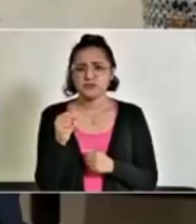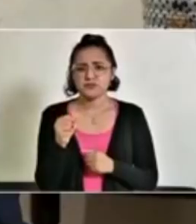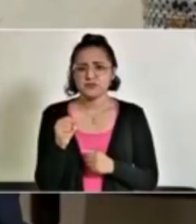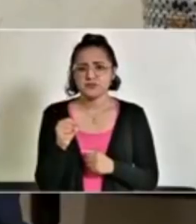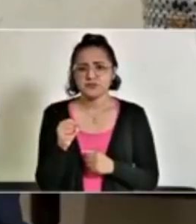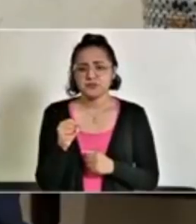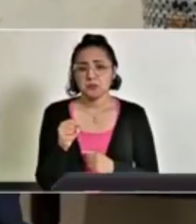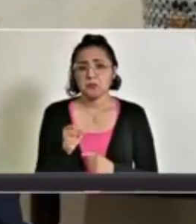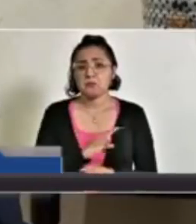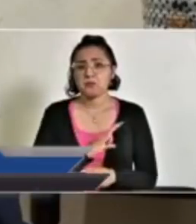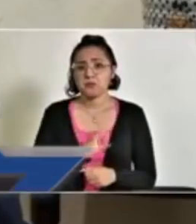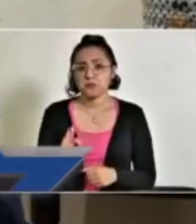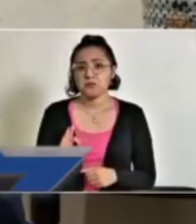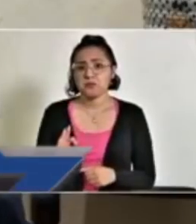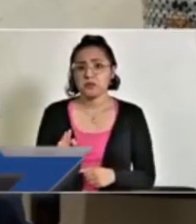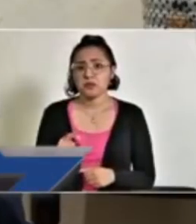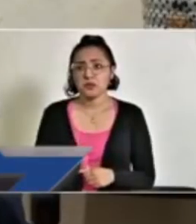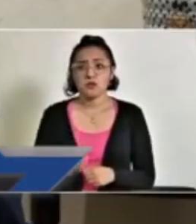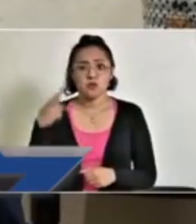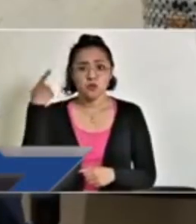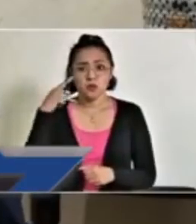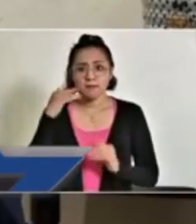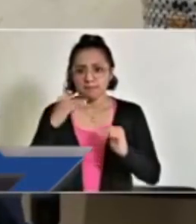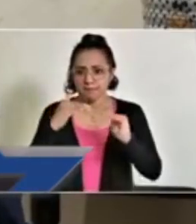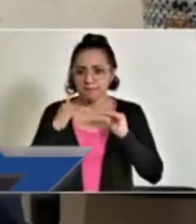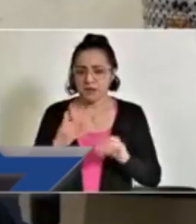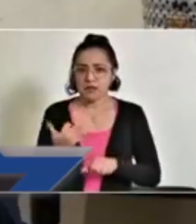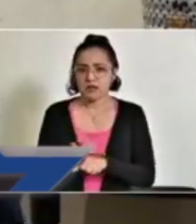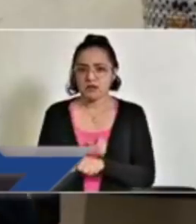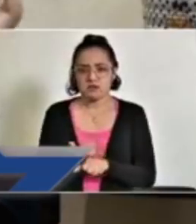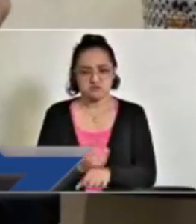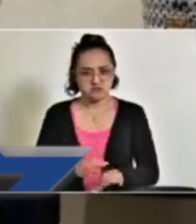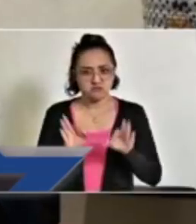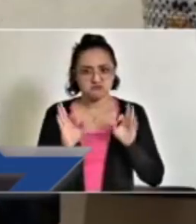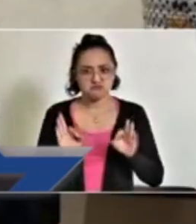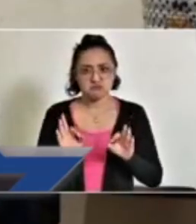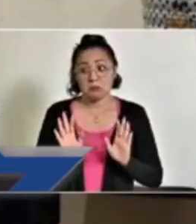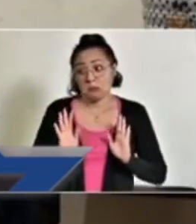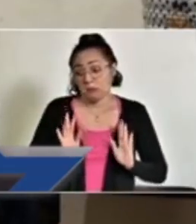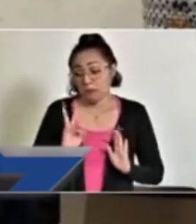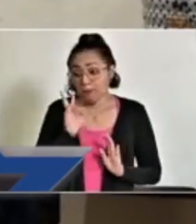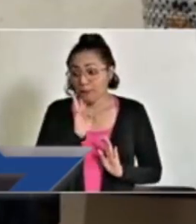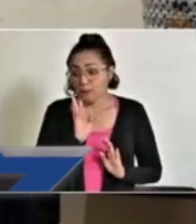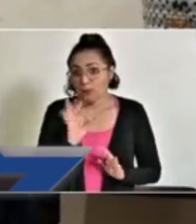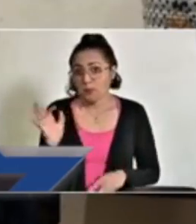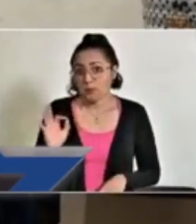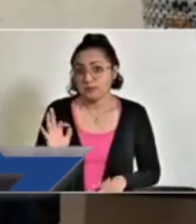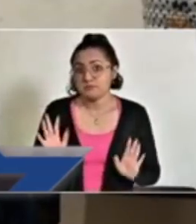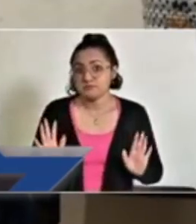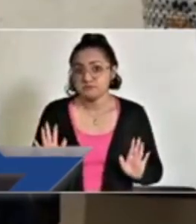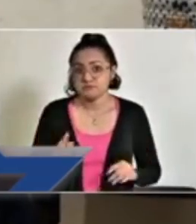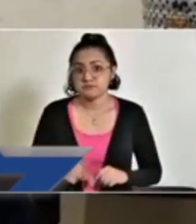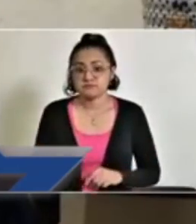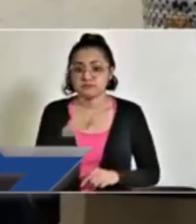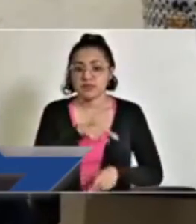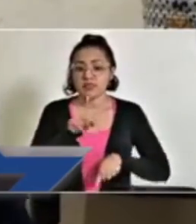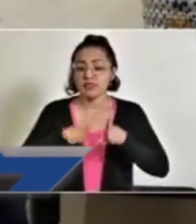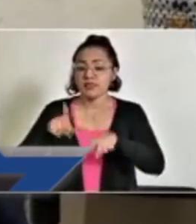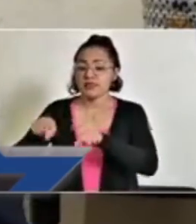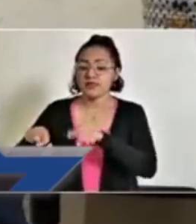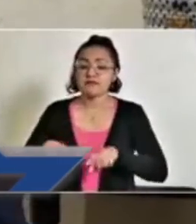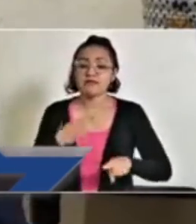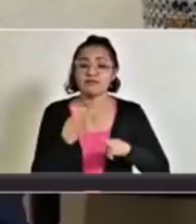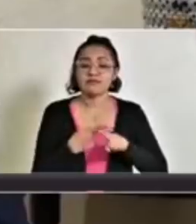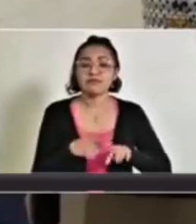el propio gobernador habló sobre algo que se ha especulado mucho respecto a la contingencia que vivimos